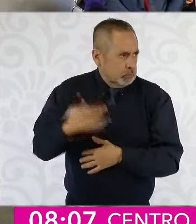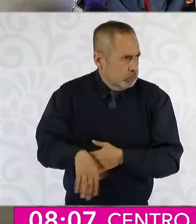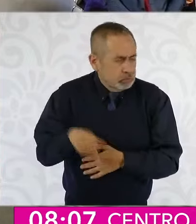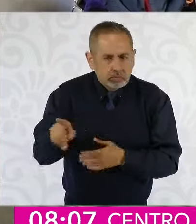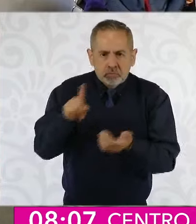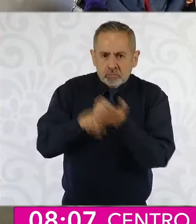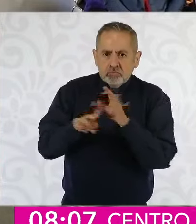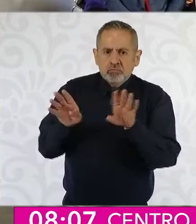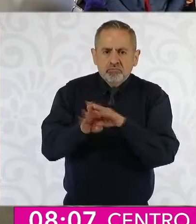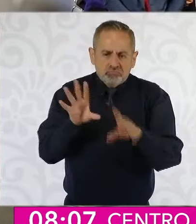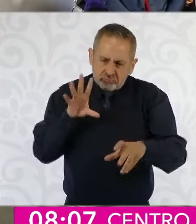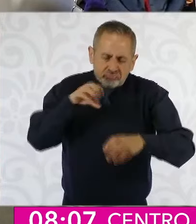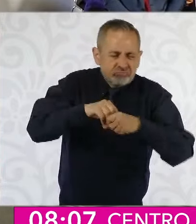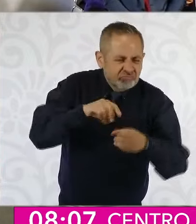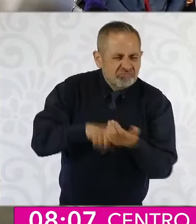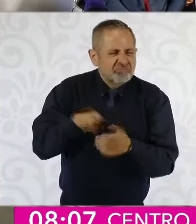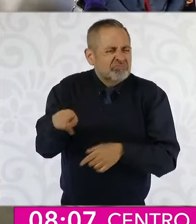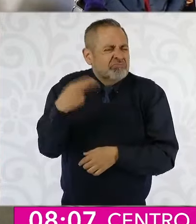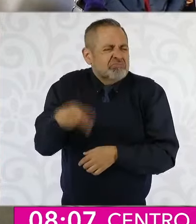moldeo rotacional.